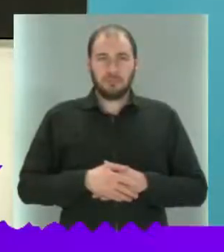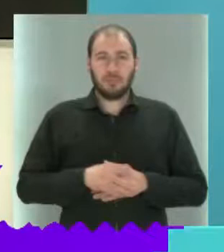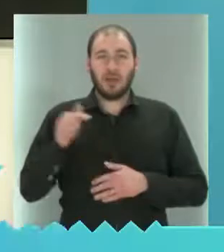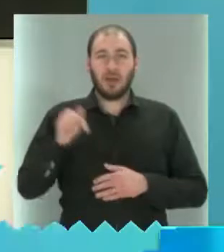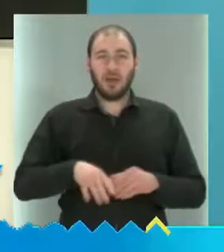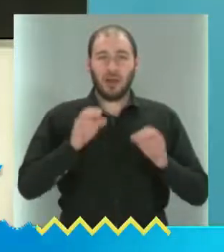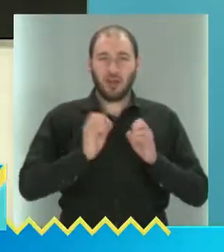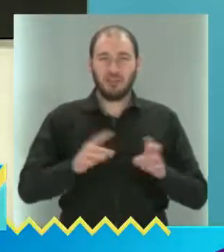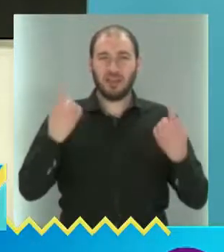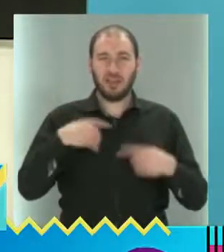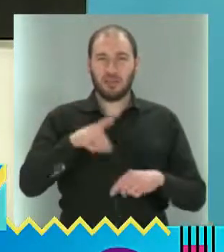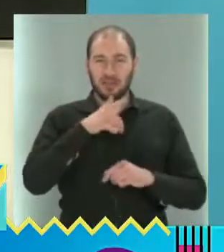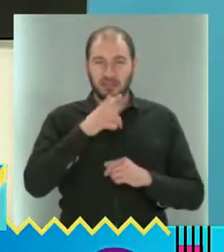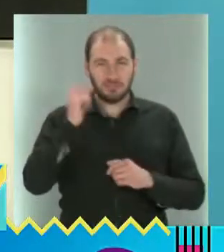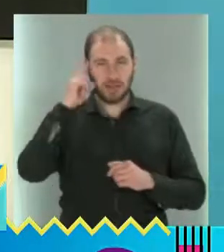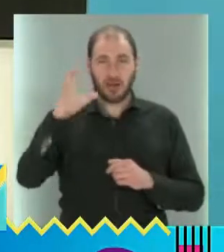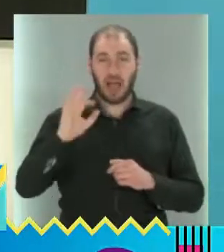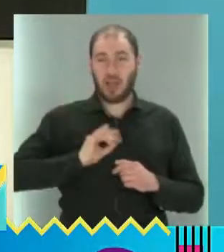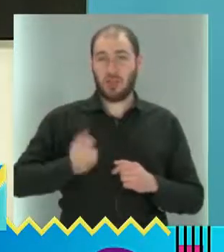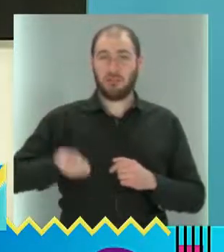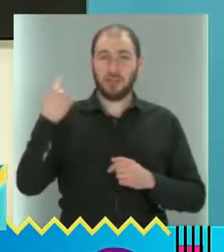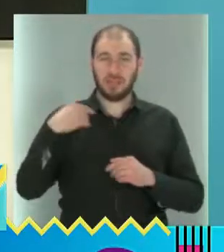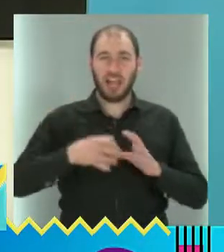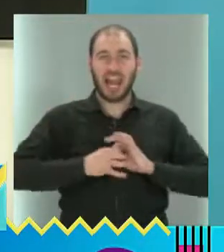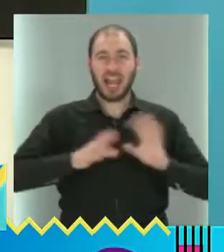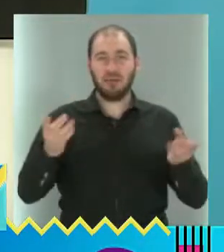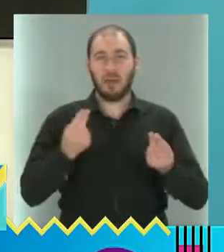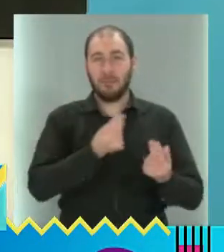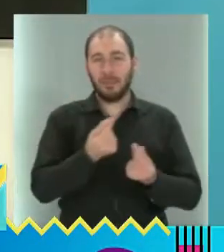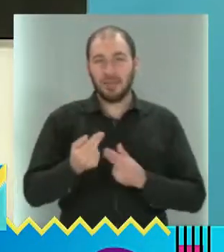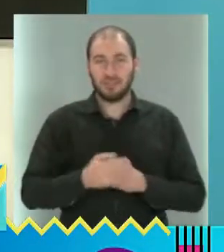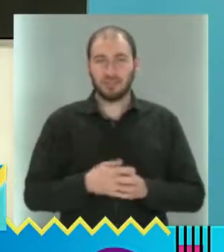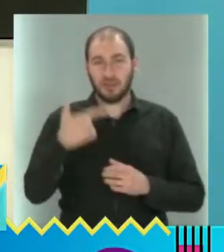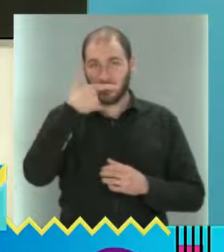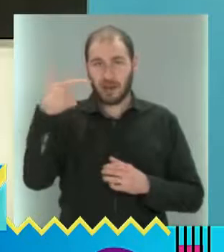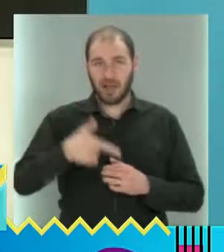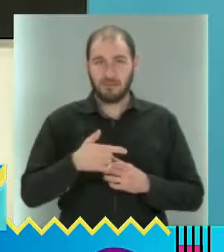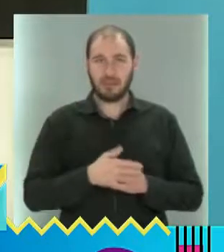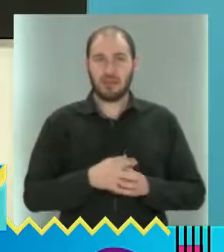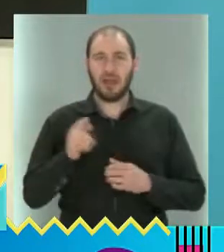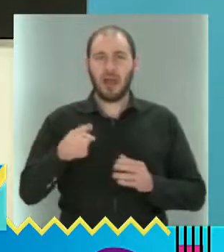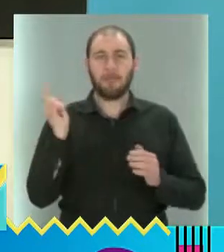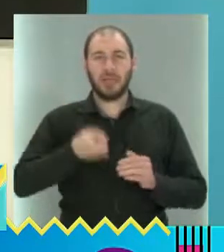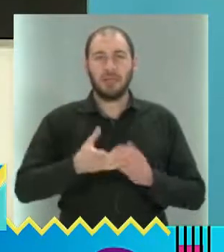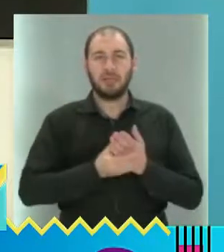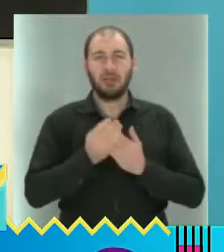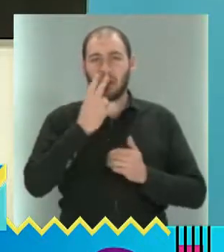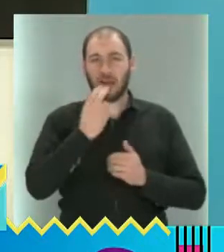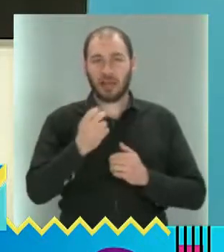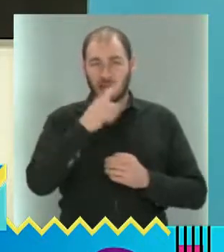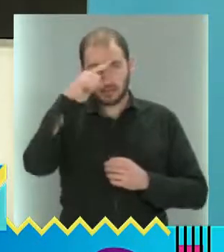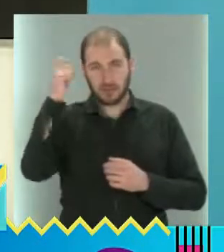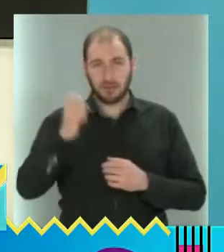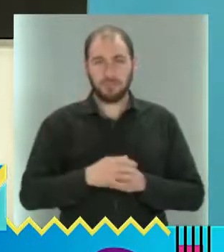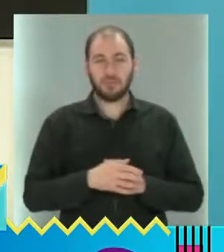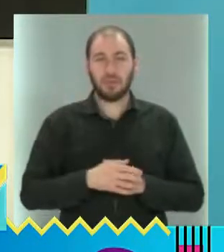Así comenzamos Distintos Parecidos. Recordar que el año pasado se liberaron los precios de las naftas, así lo determinó el Ministerio de Energía de la